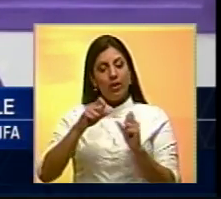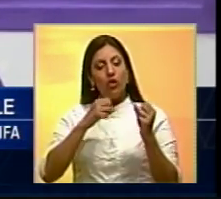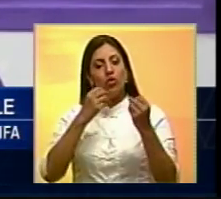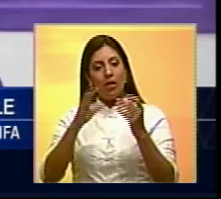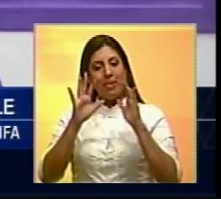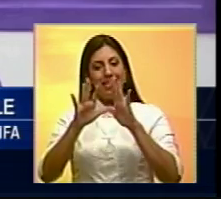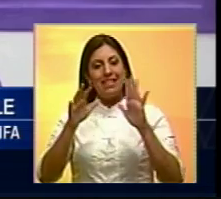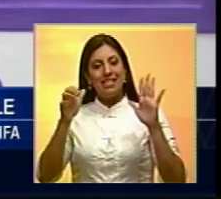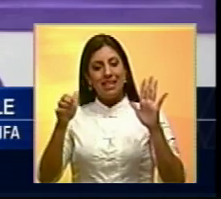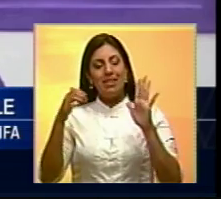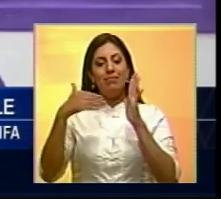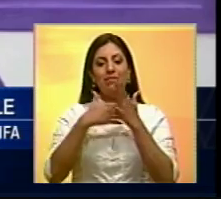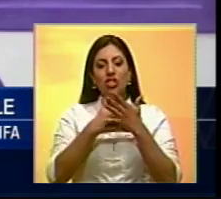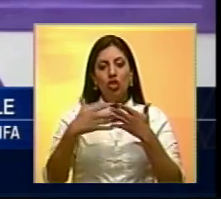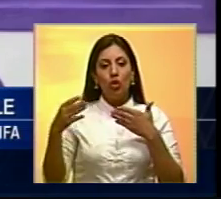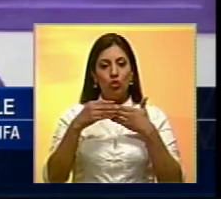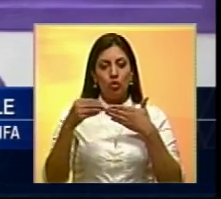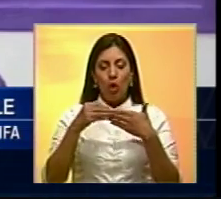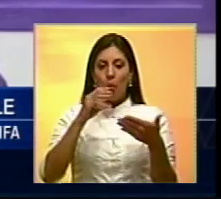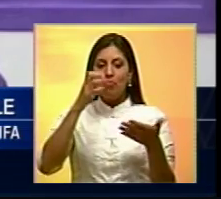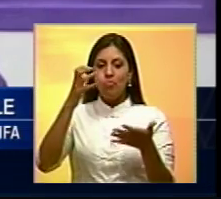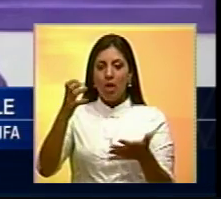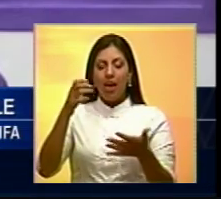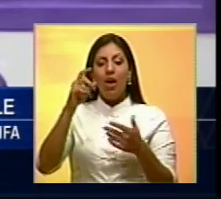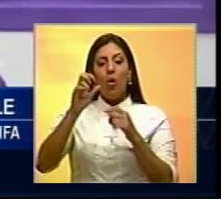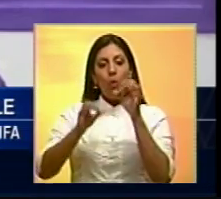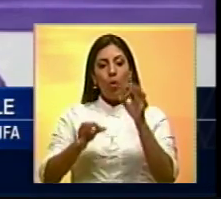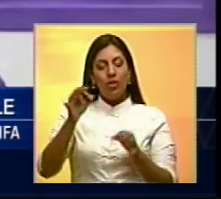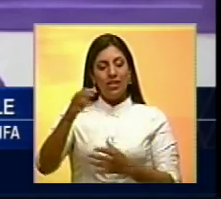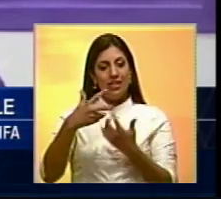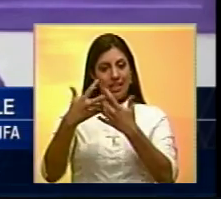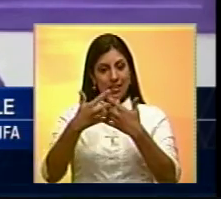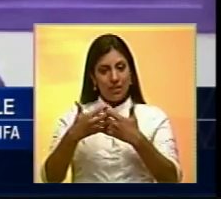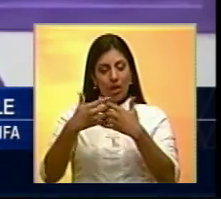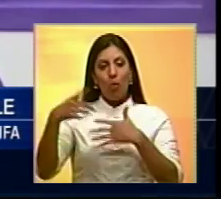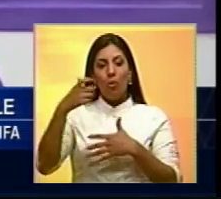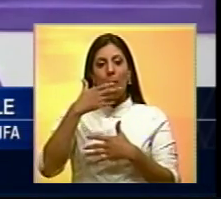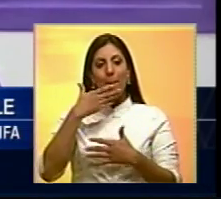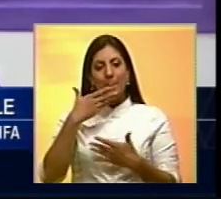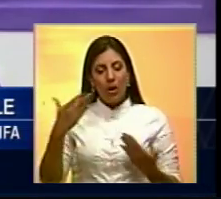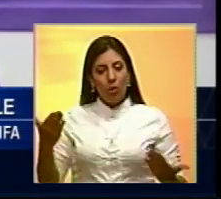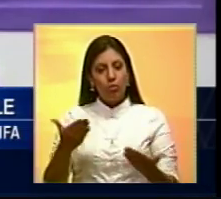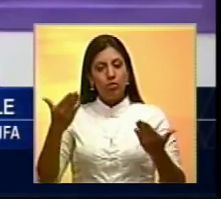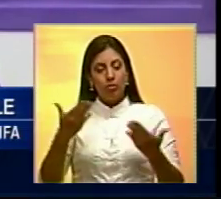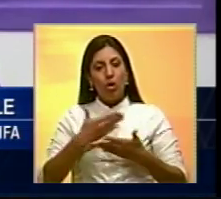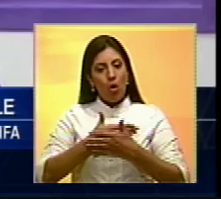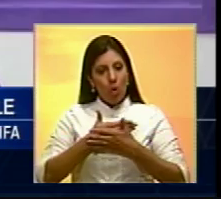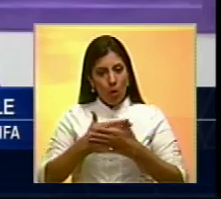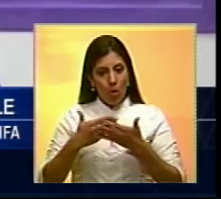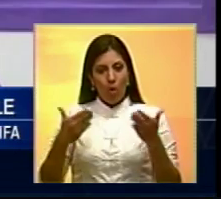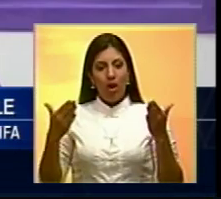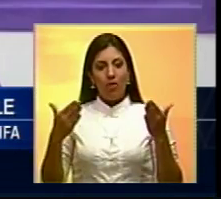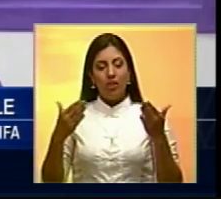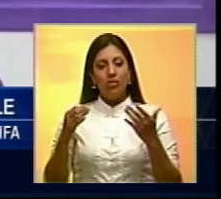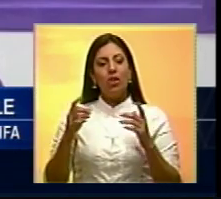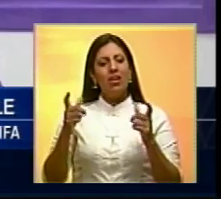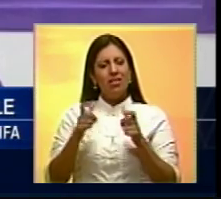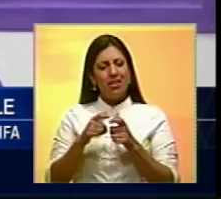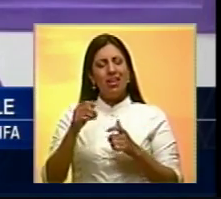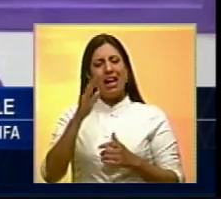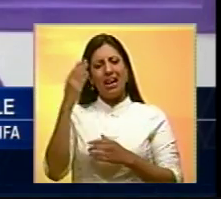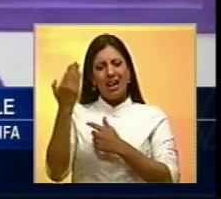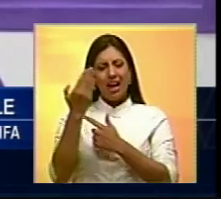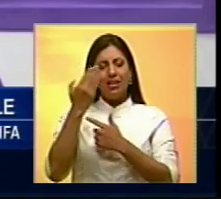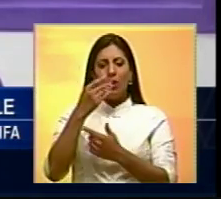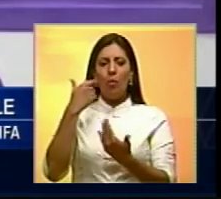entregará $16 millones a la justicia estadounidense en busca de propiciar la colaboración y reducir la